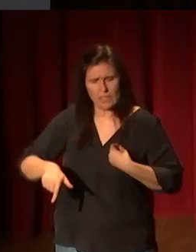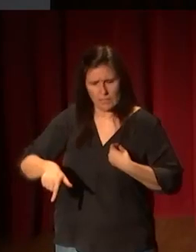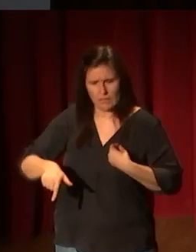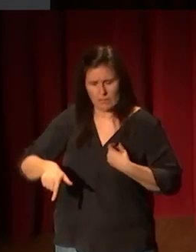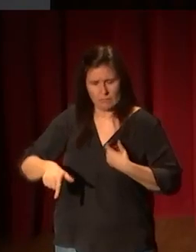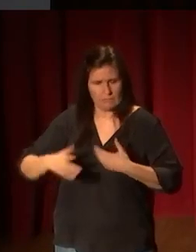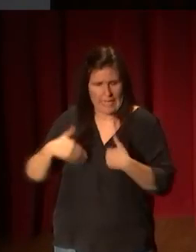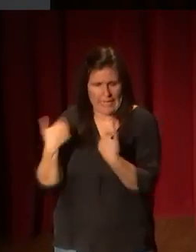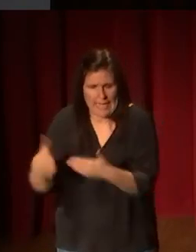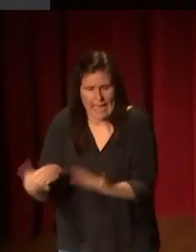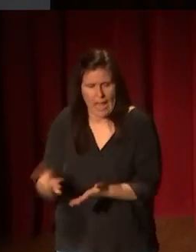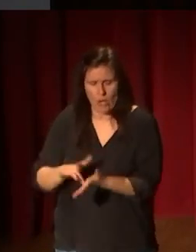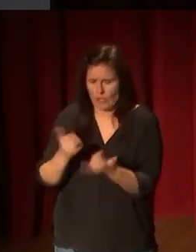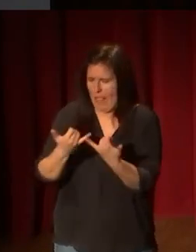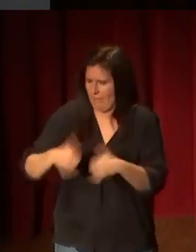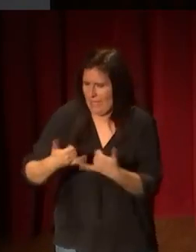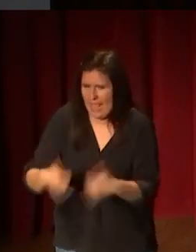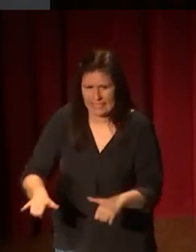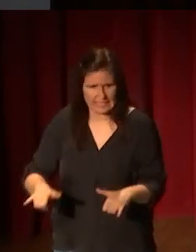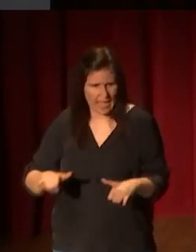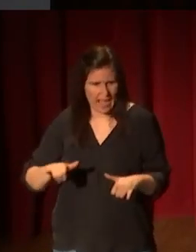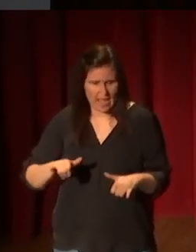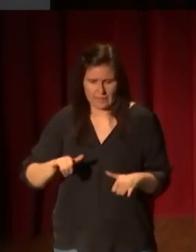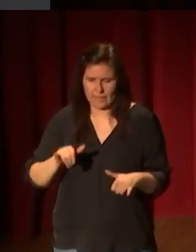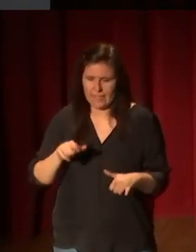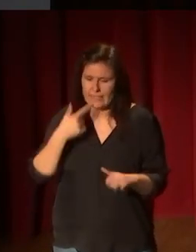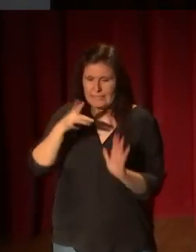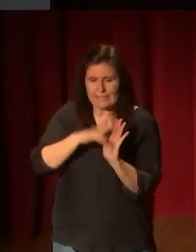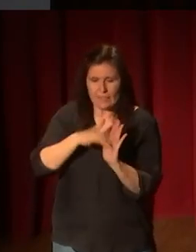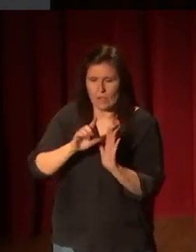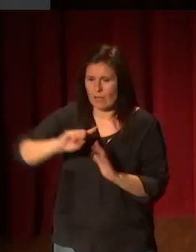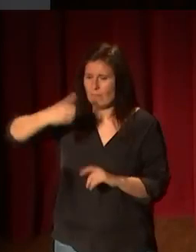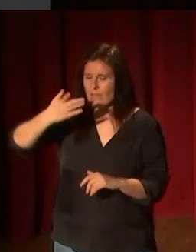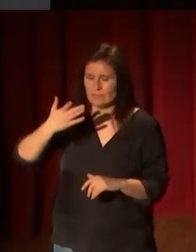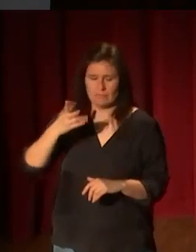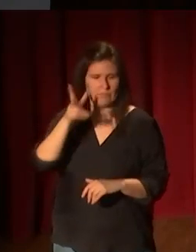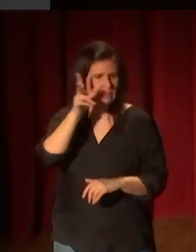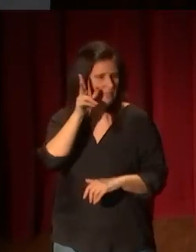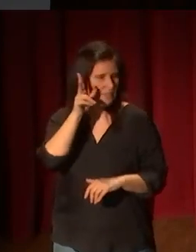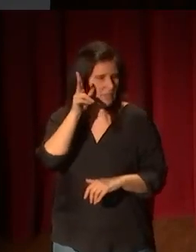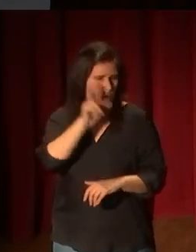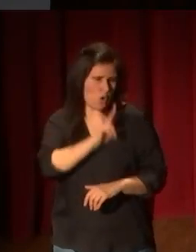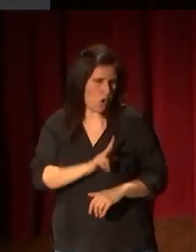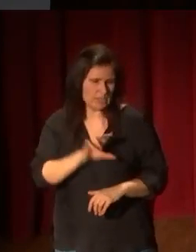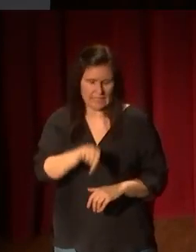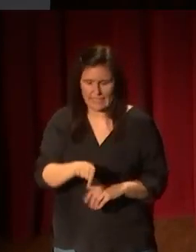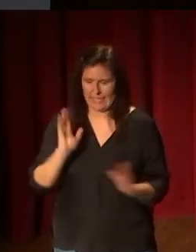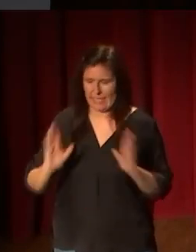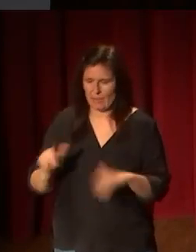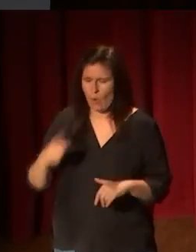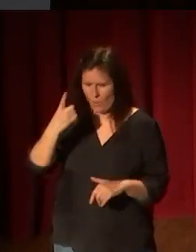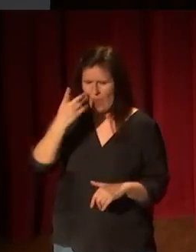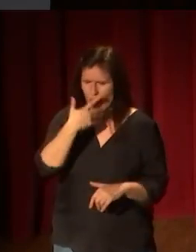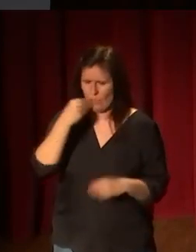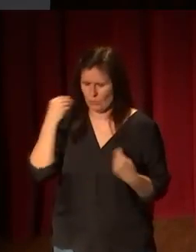agasajos y fiestas que se describen como las mas suntuarias de la época una de ellas la conocemos bien